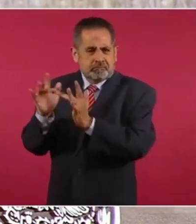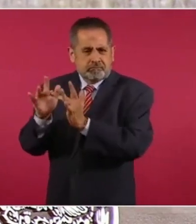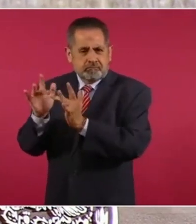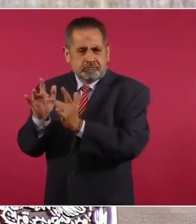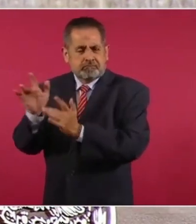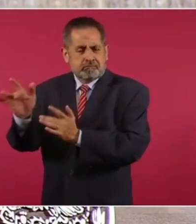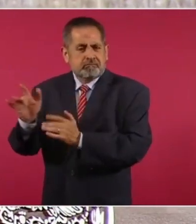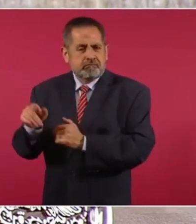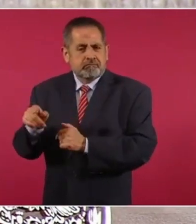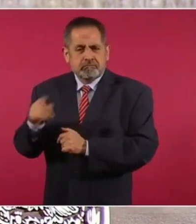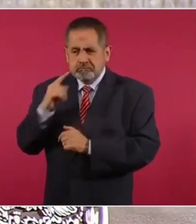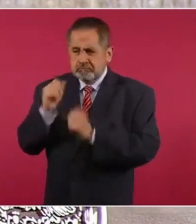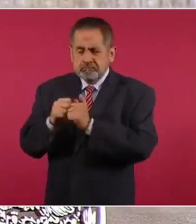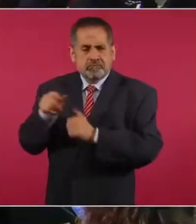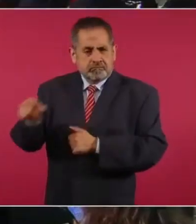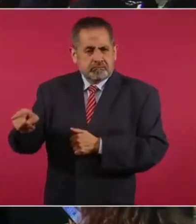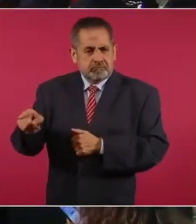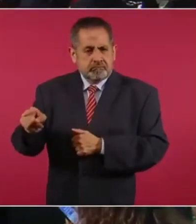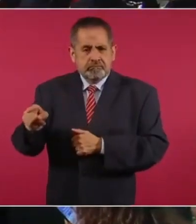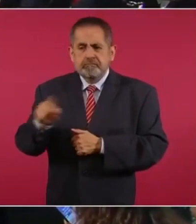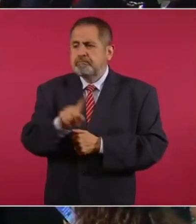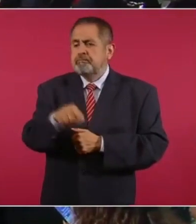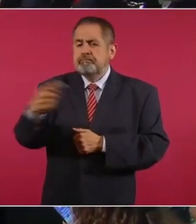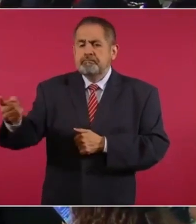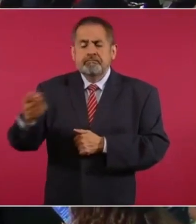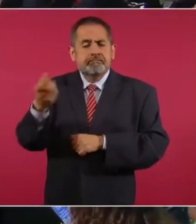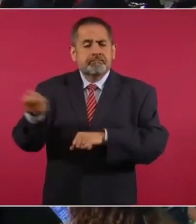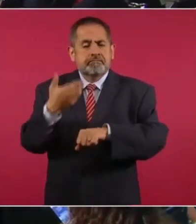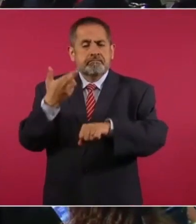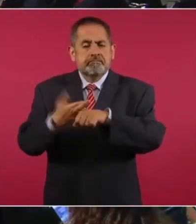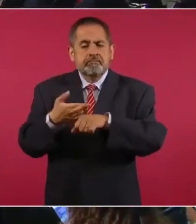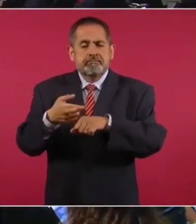te ponemos en comunicación con la Secretaria del Trabajo,